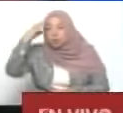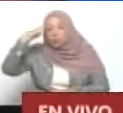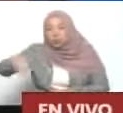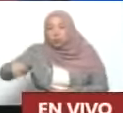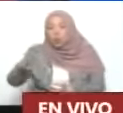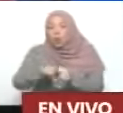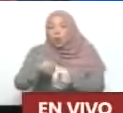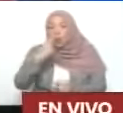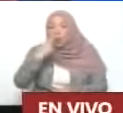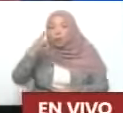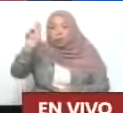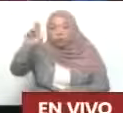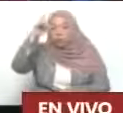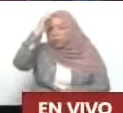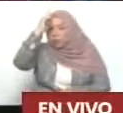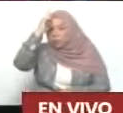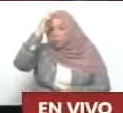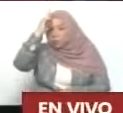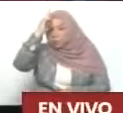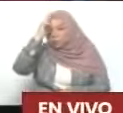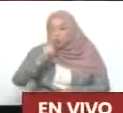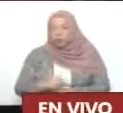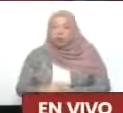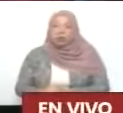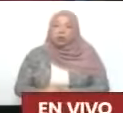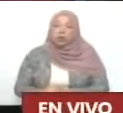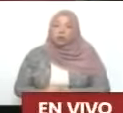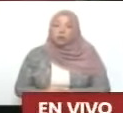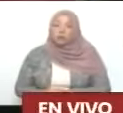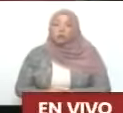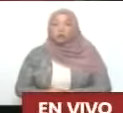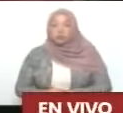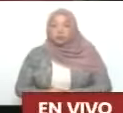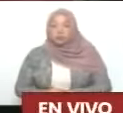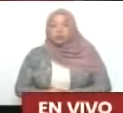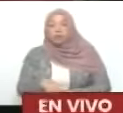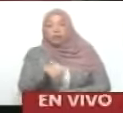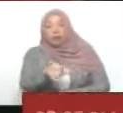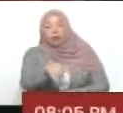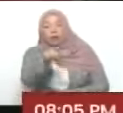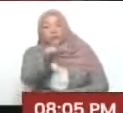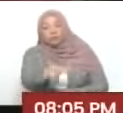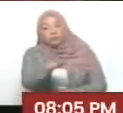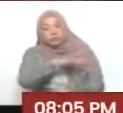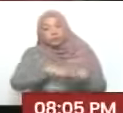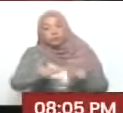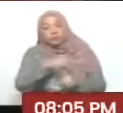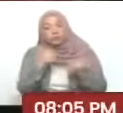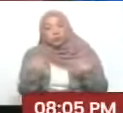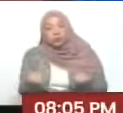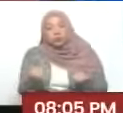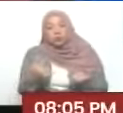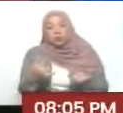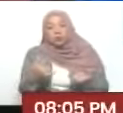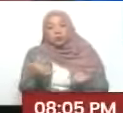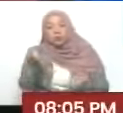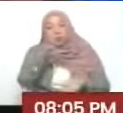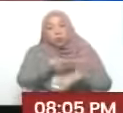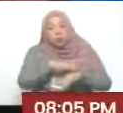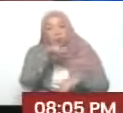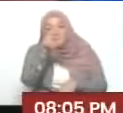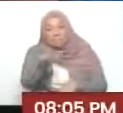Con el apoyo de gente como esta. Esta es la heredera de los que llamaron a Mussolini y a Hitler en su